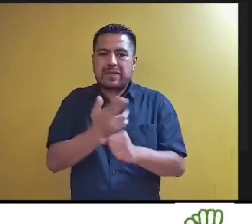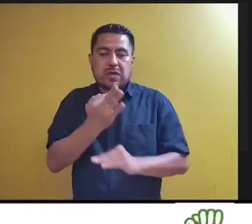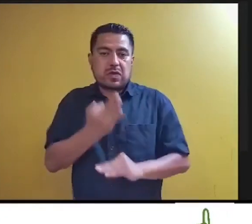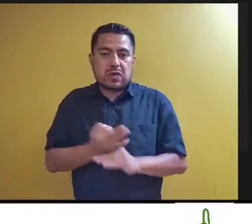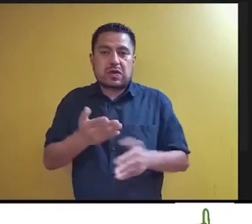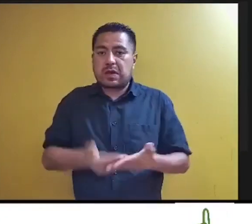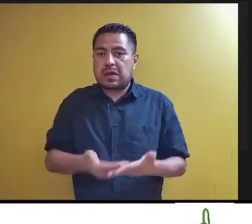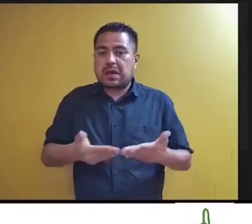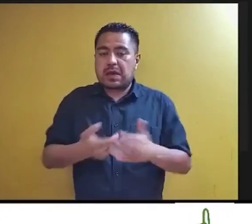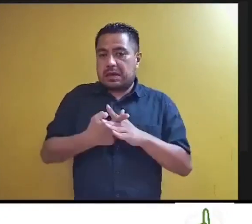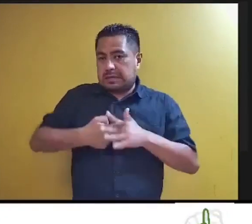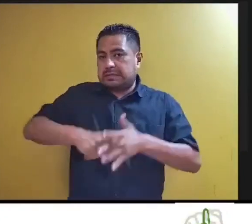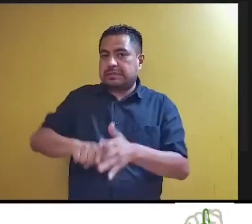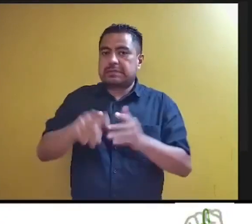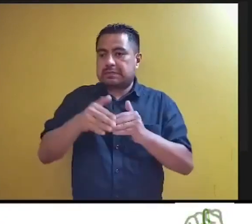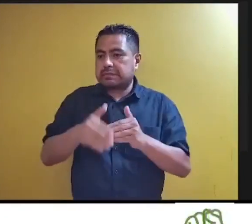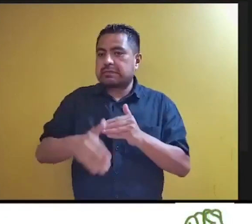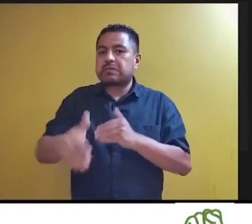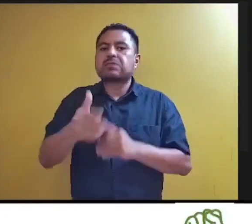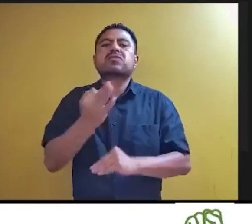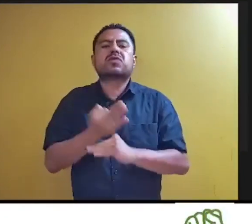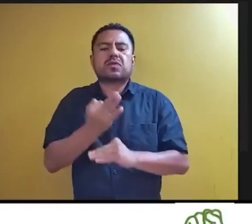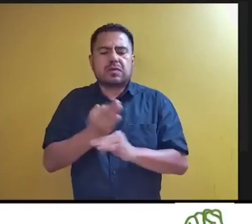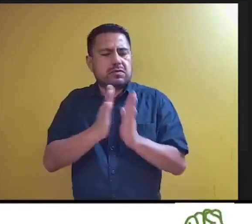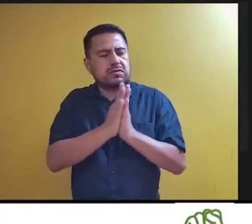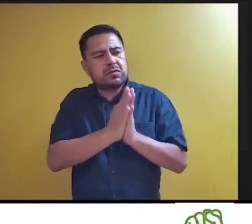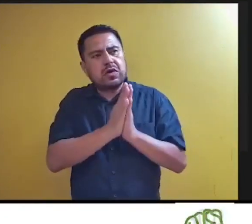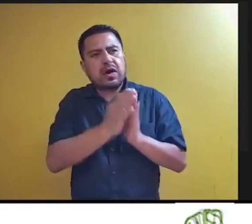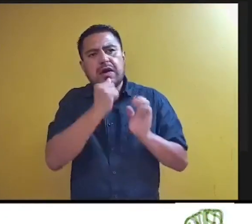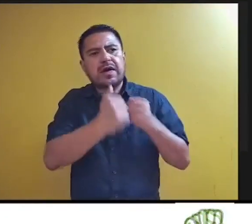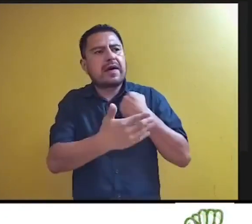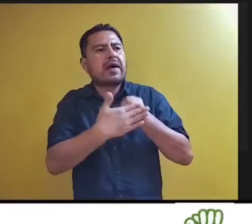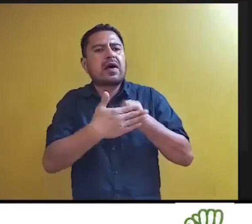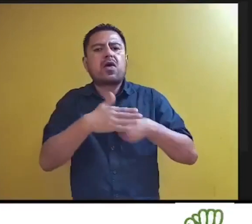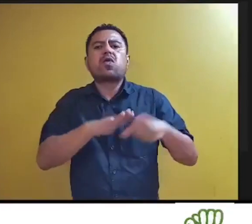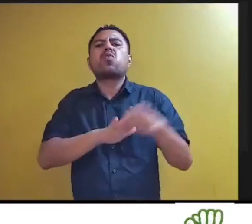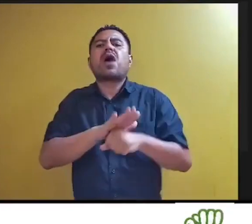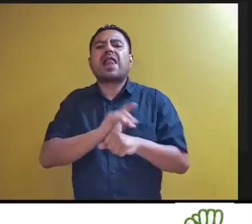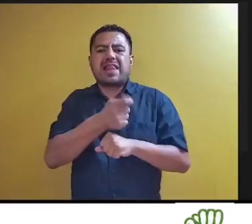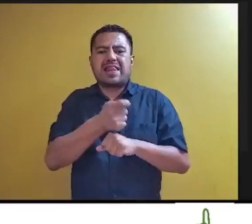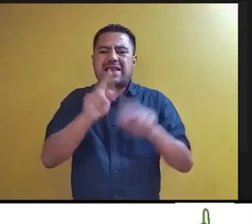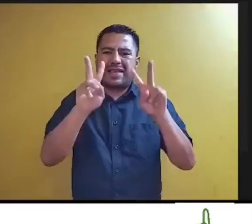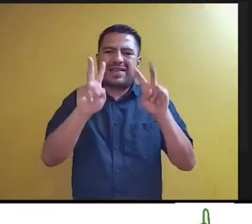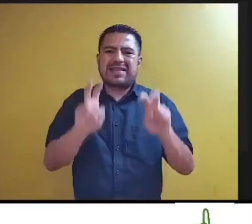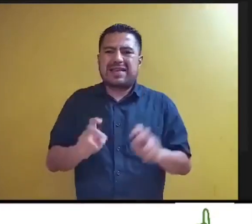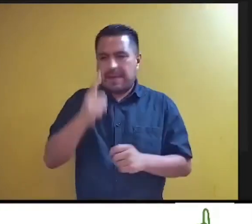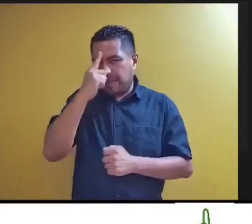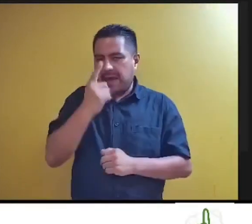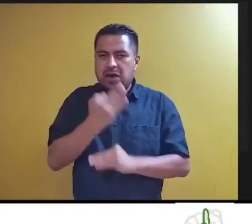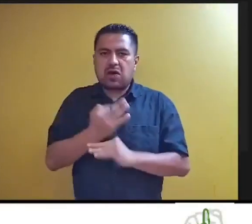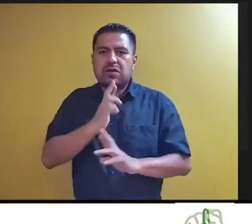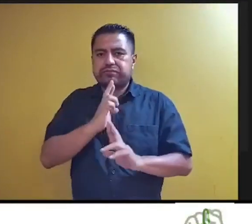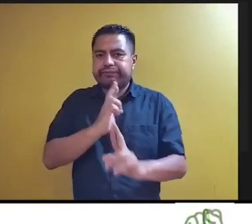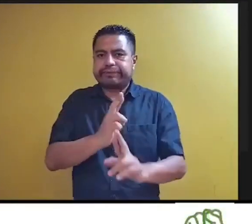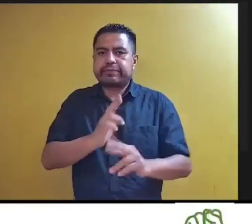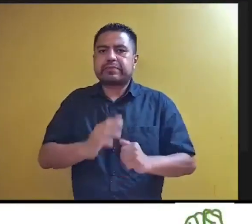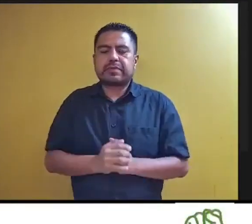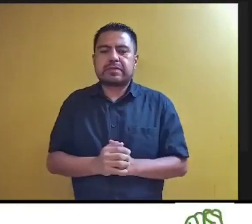se declara abierta la presente sesión. Le solicito nos informe cuáles son los asuntos listados para su resolución.